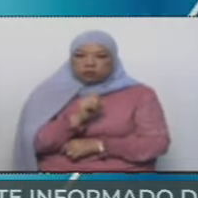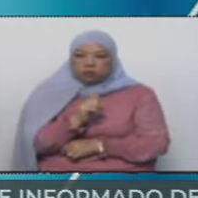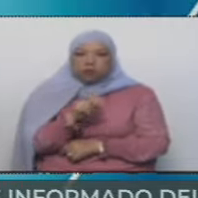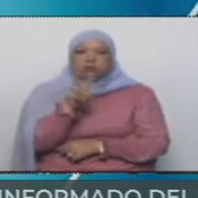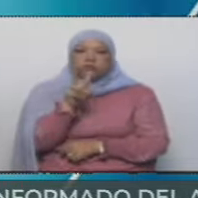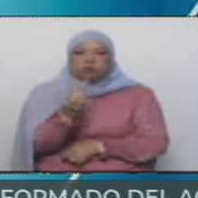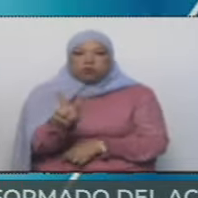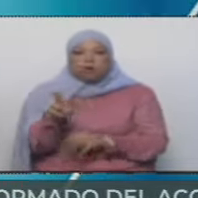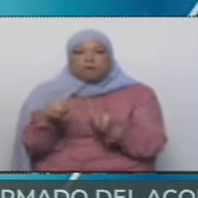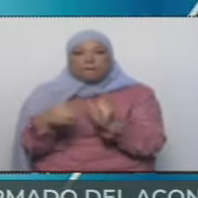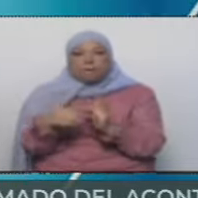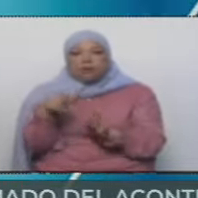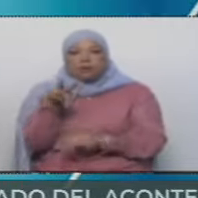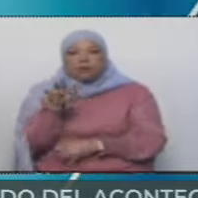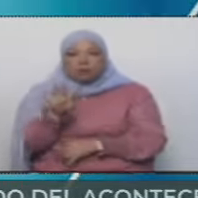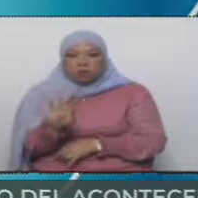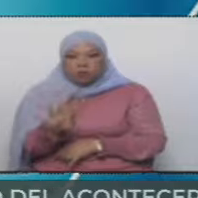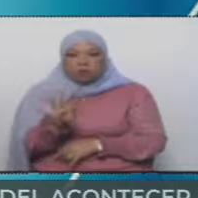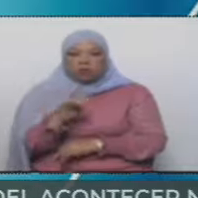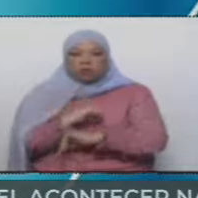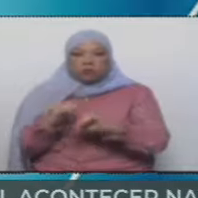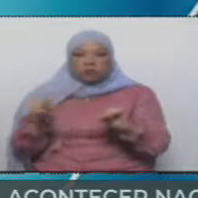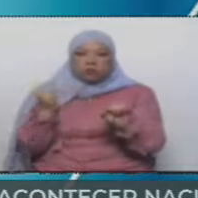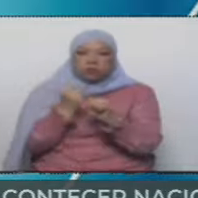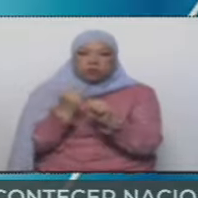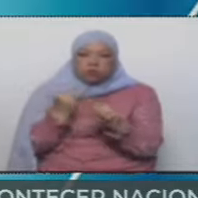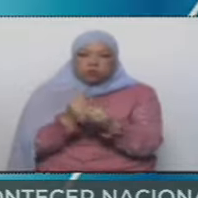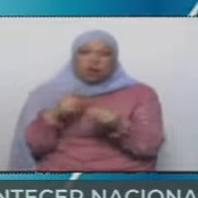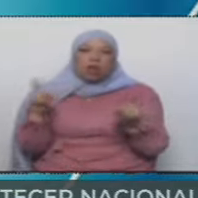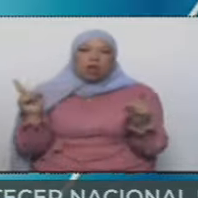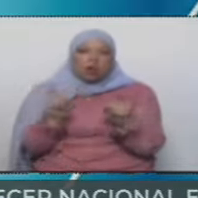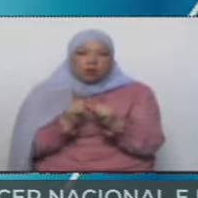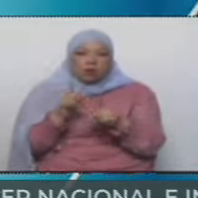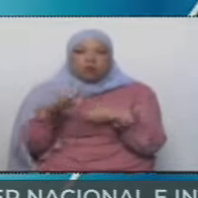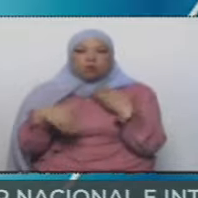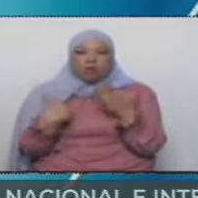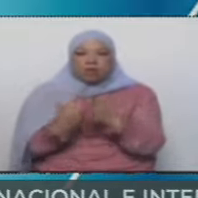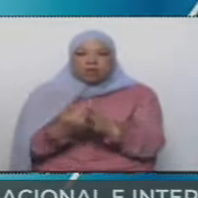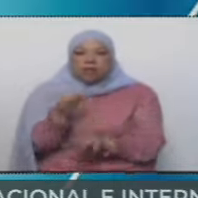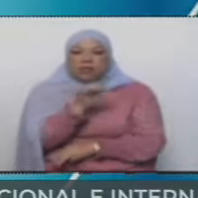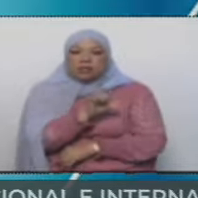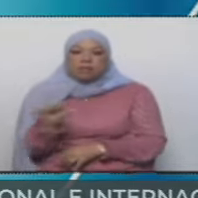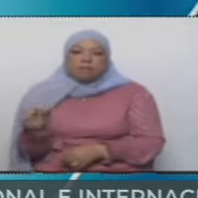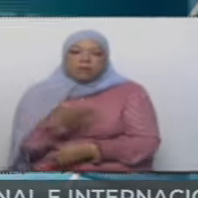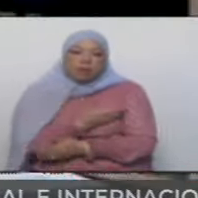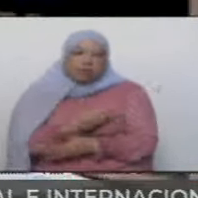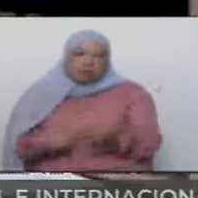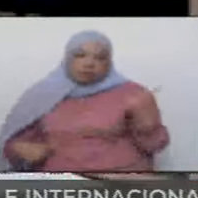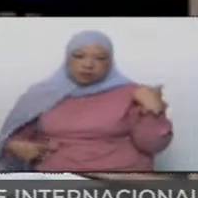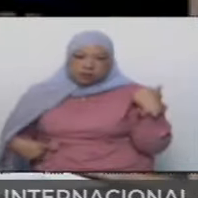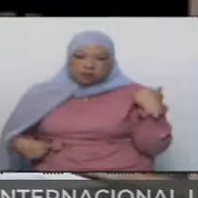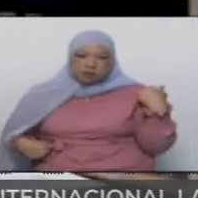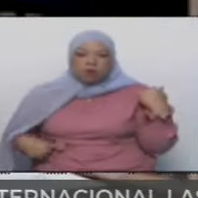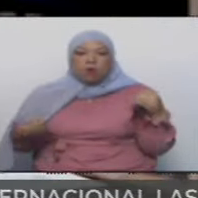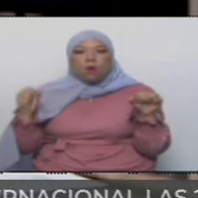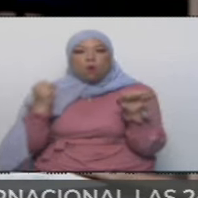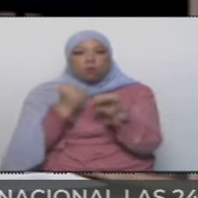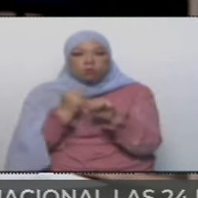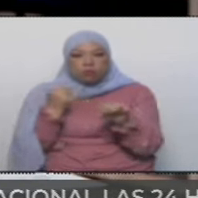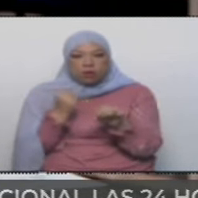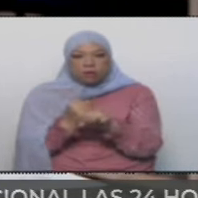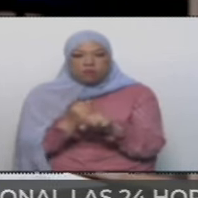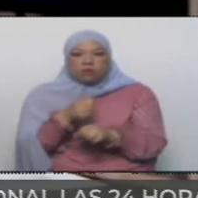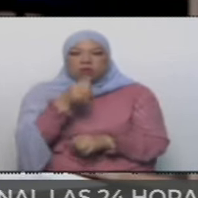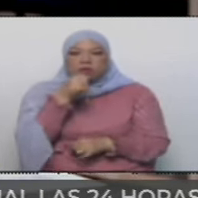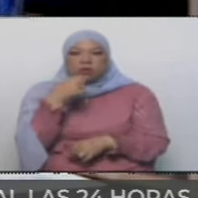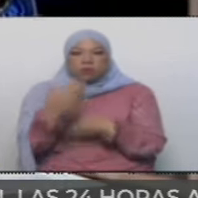2024. Así que en medio de este chaparrón de agua, Semana Presidencial nos recuerda un trabajo. Y